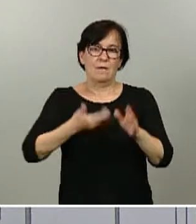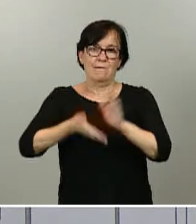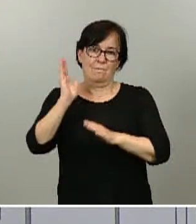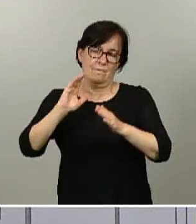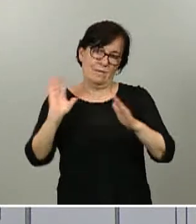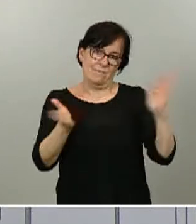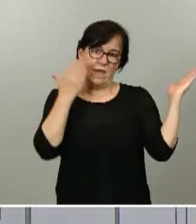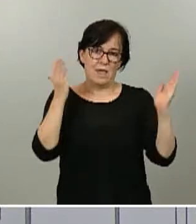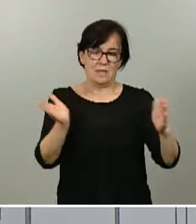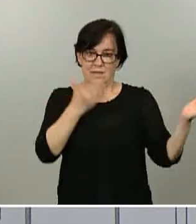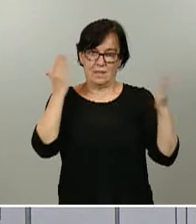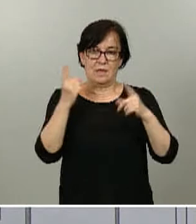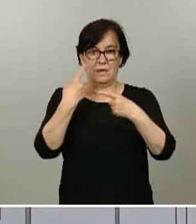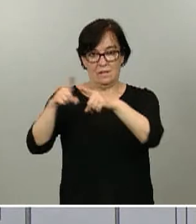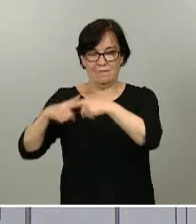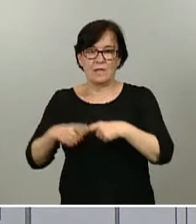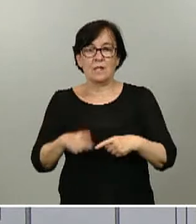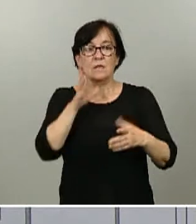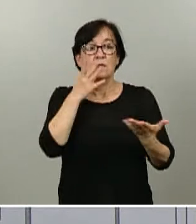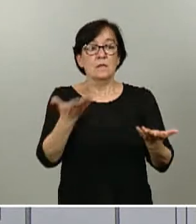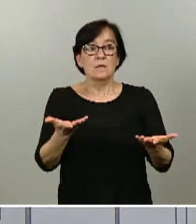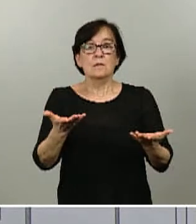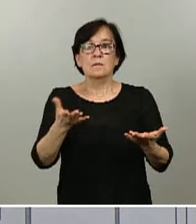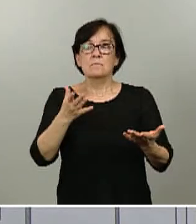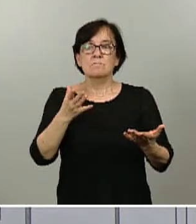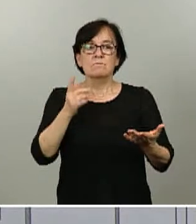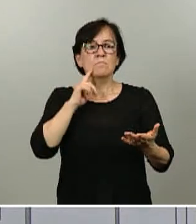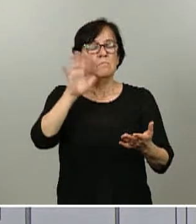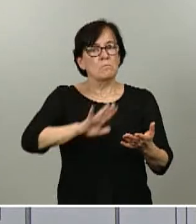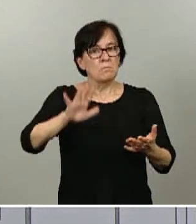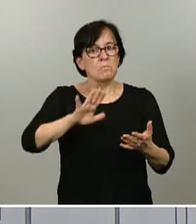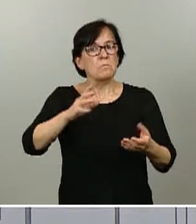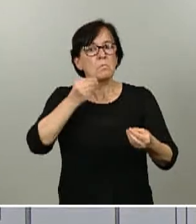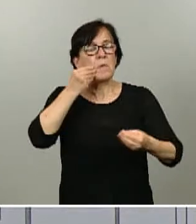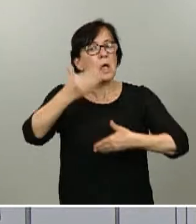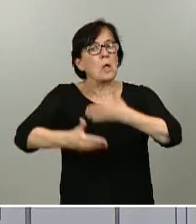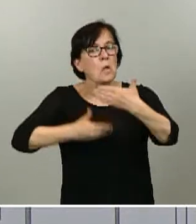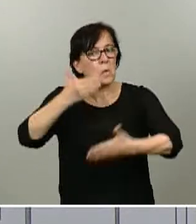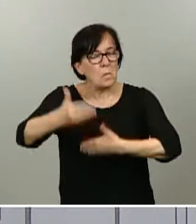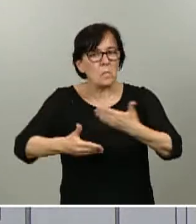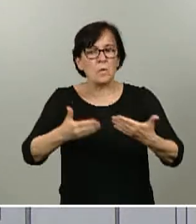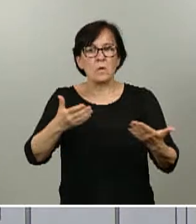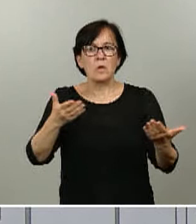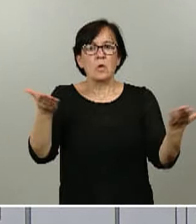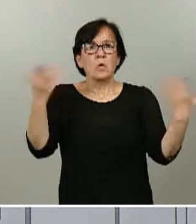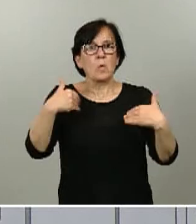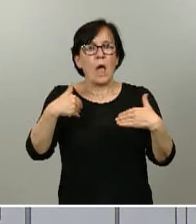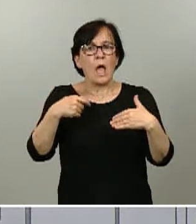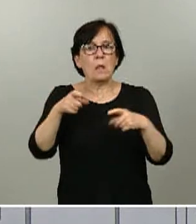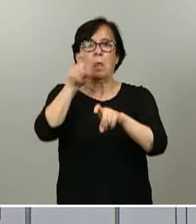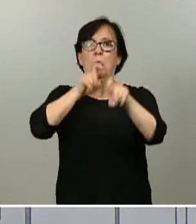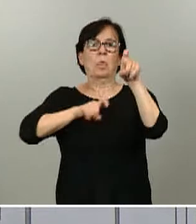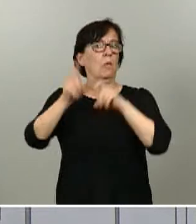evolución. Afortunadamente, por ahora todo va hacia adelante, no hay pasos atrás, si bien es